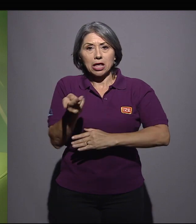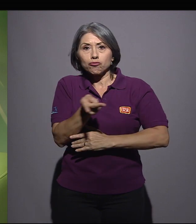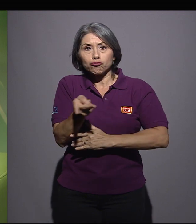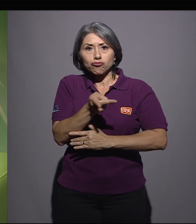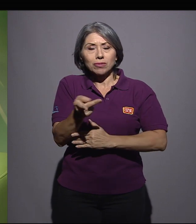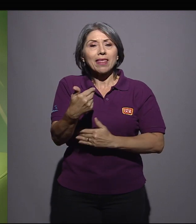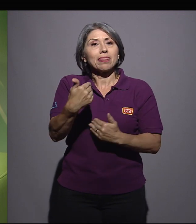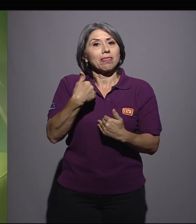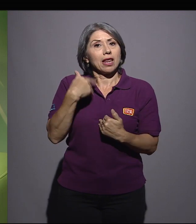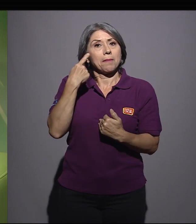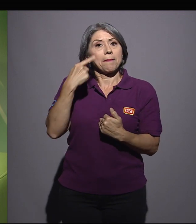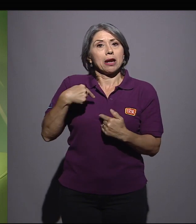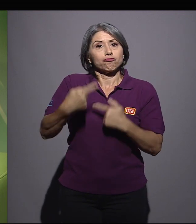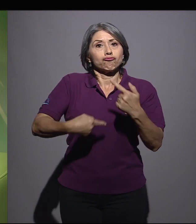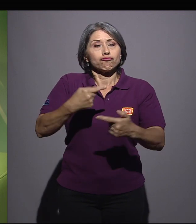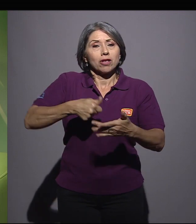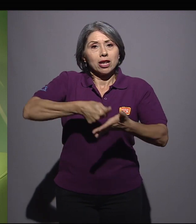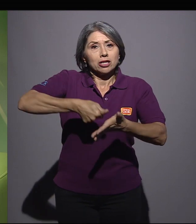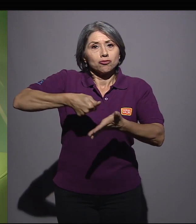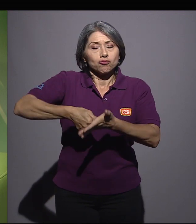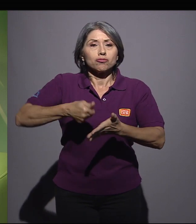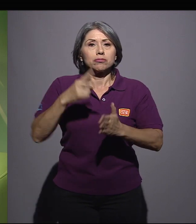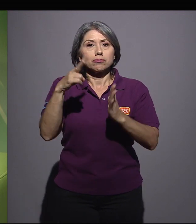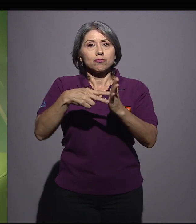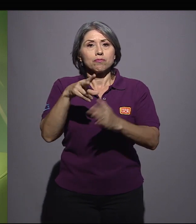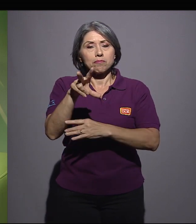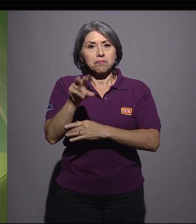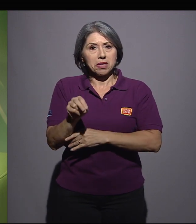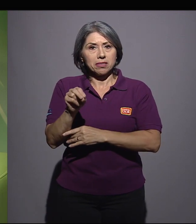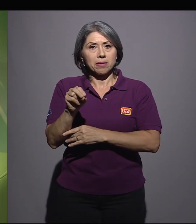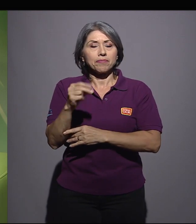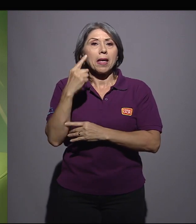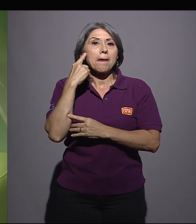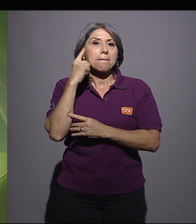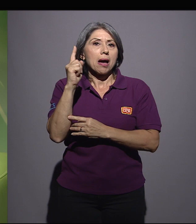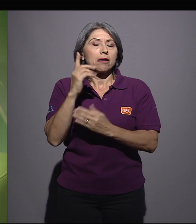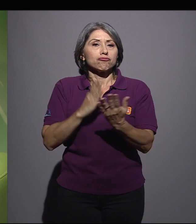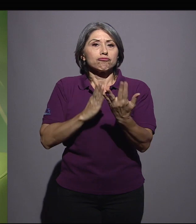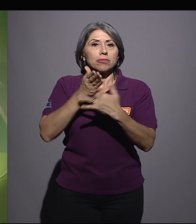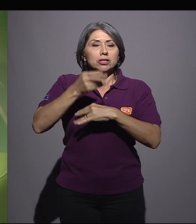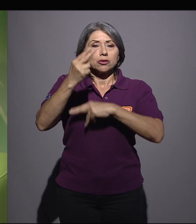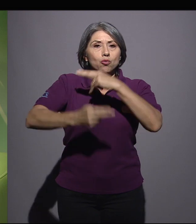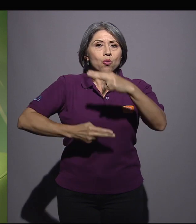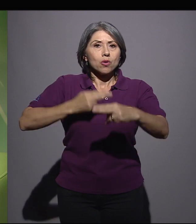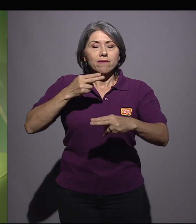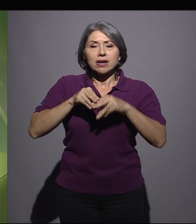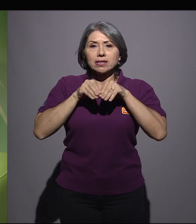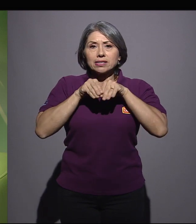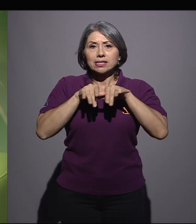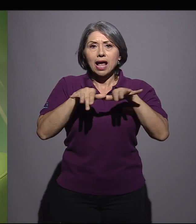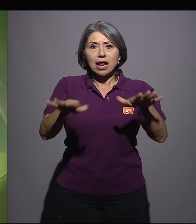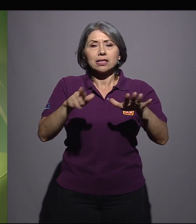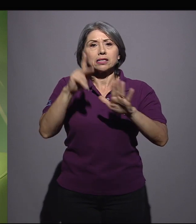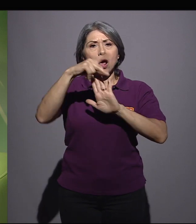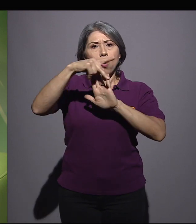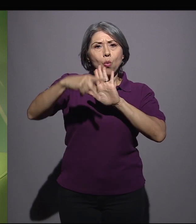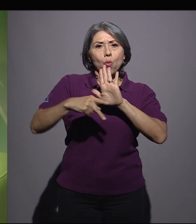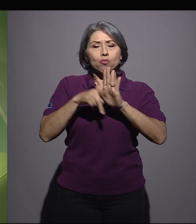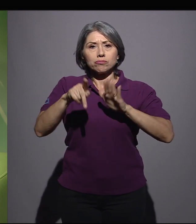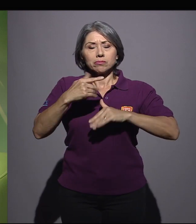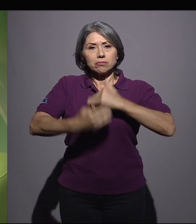para estas elecciones 2020 para que el acceso universal sea una premisa de este proceso